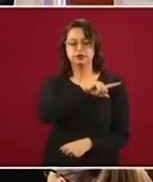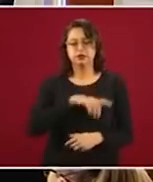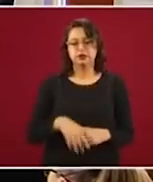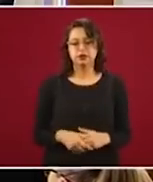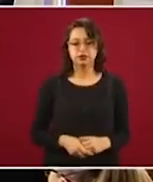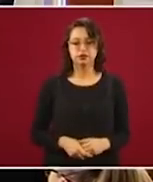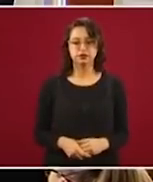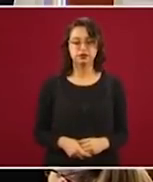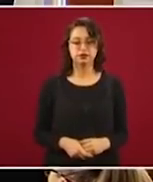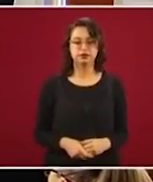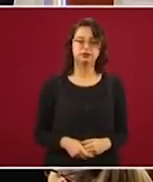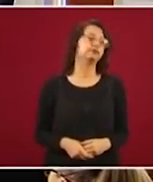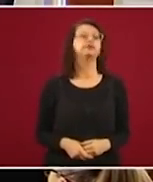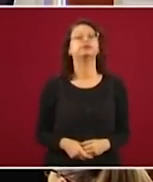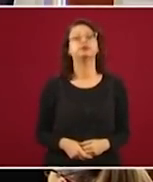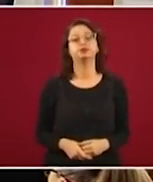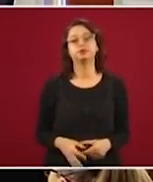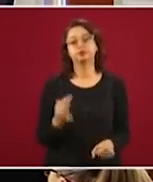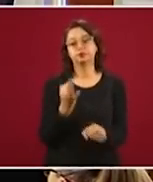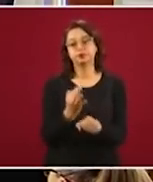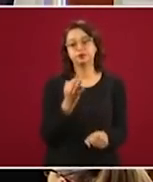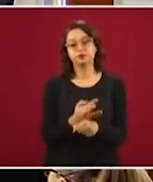El resultado que tenemos ahorita,